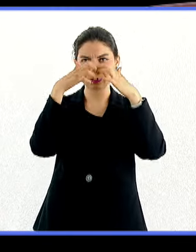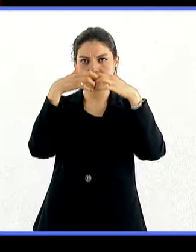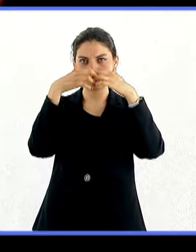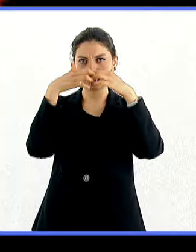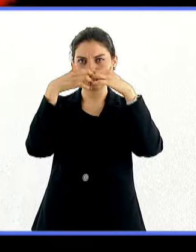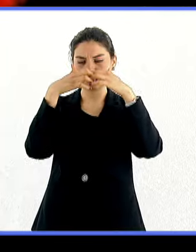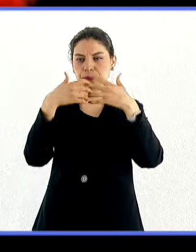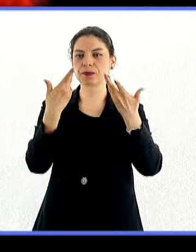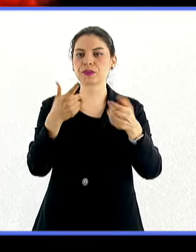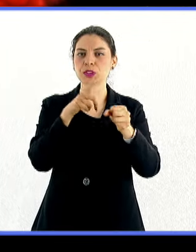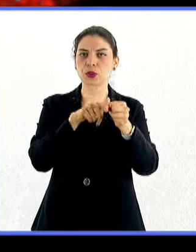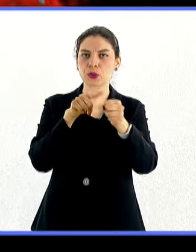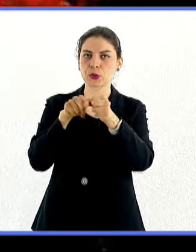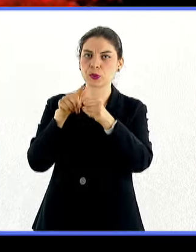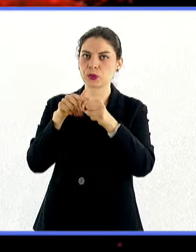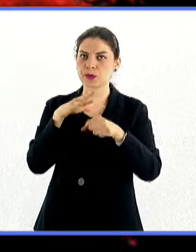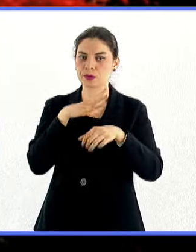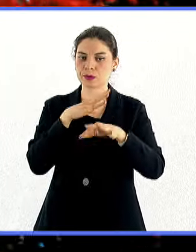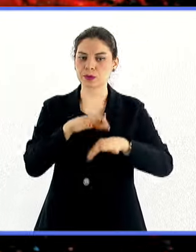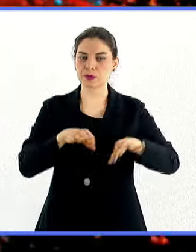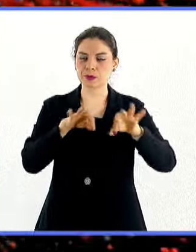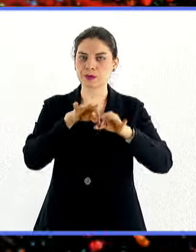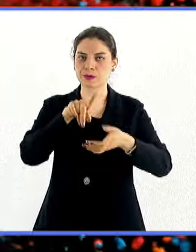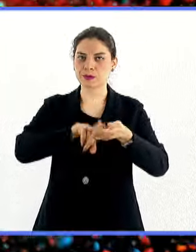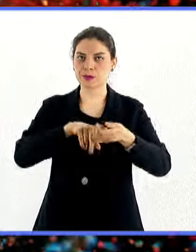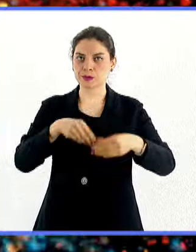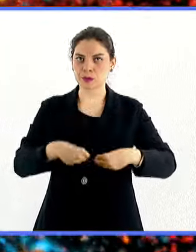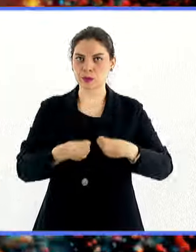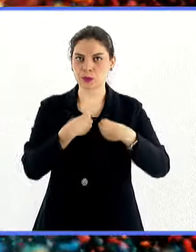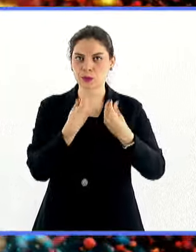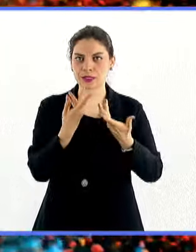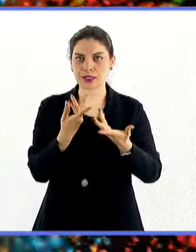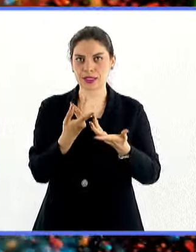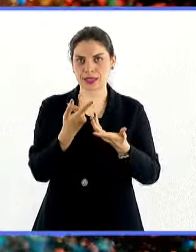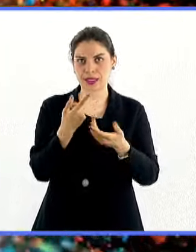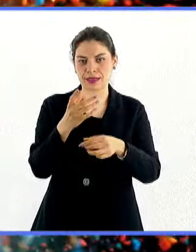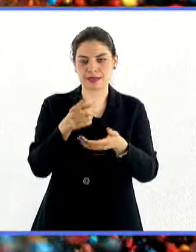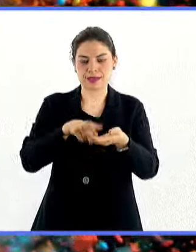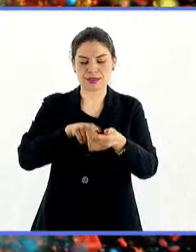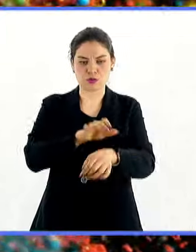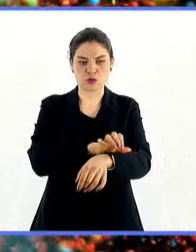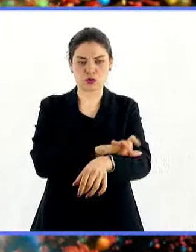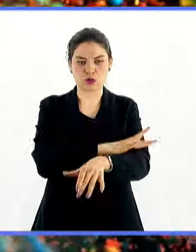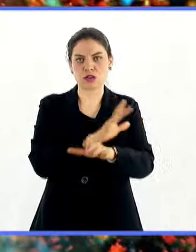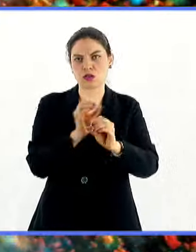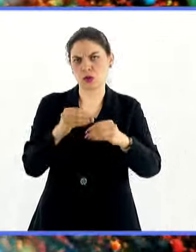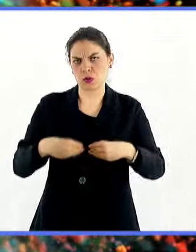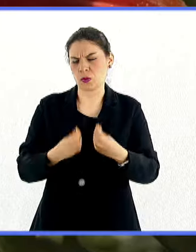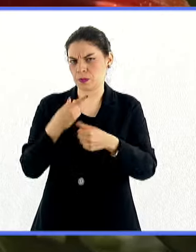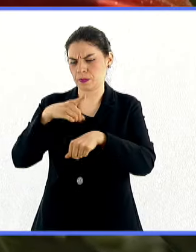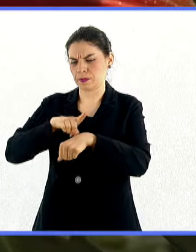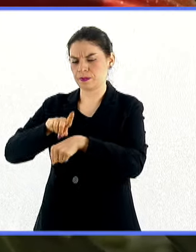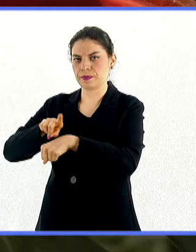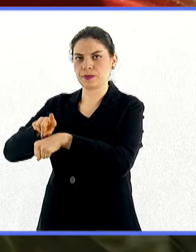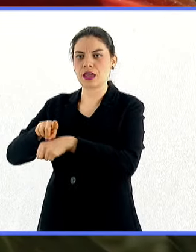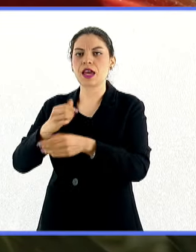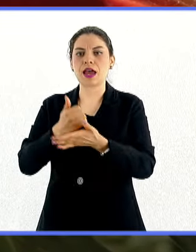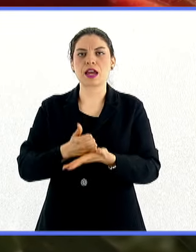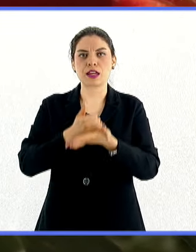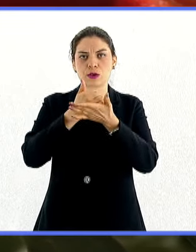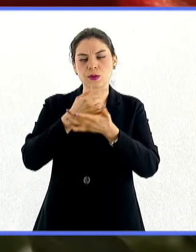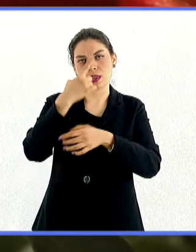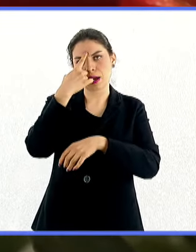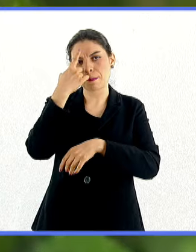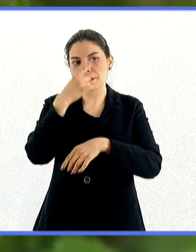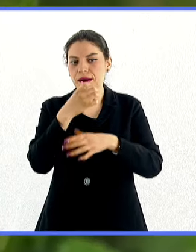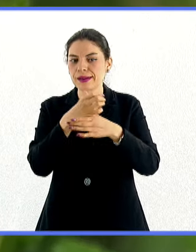Los colores tienen un papel crucial en nuestra vida, tanto a nivel práctico como emocional. Nos ayudan a diferenciar y